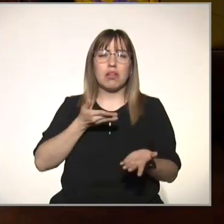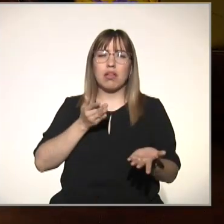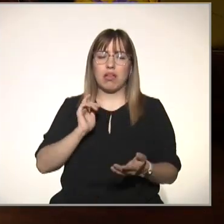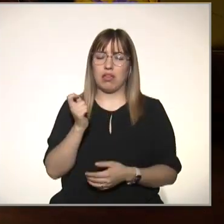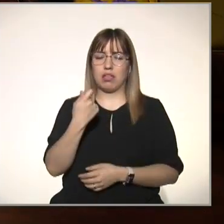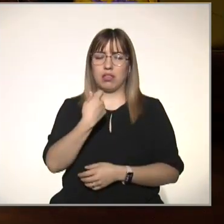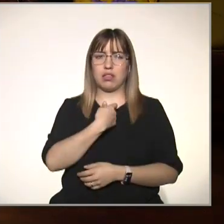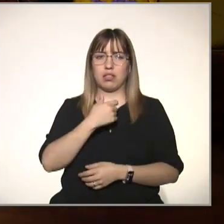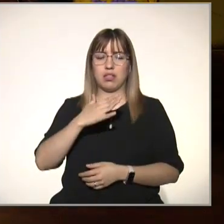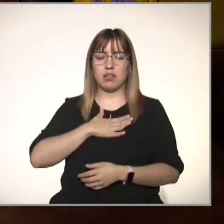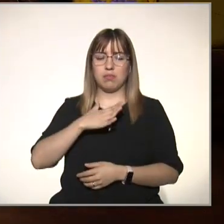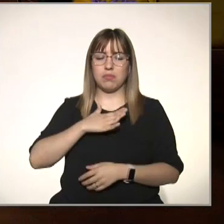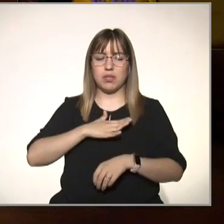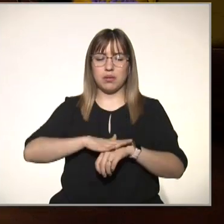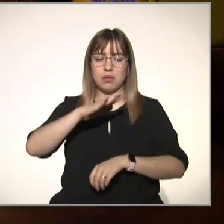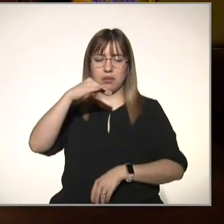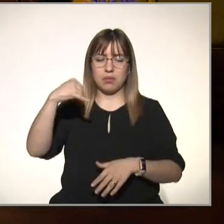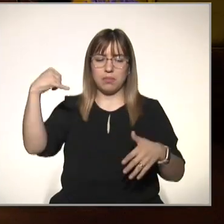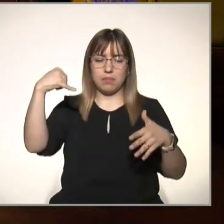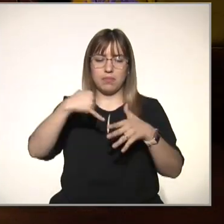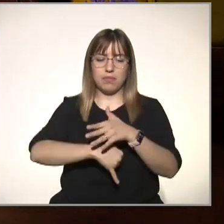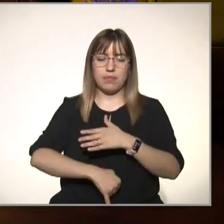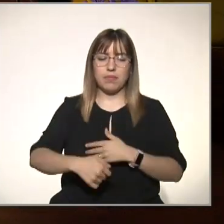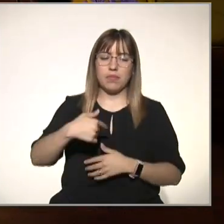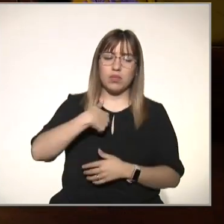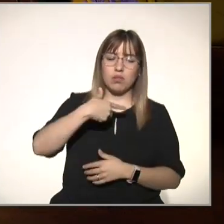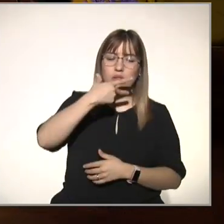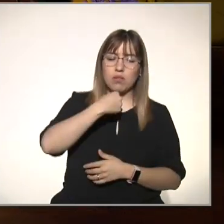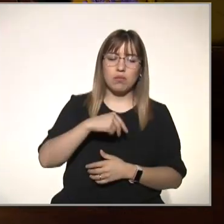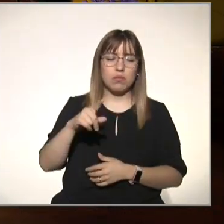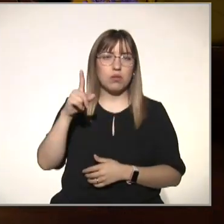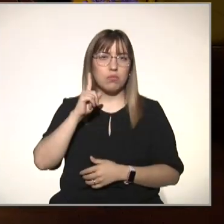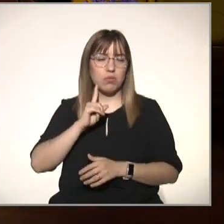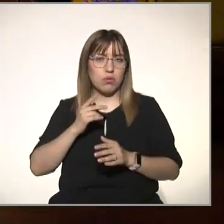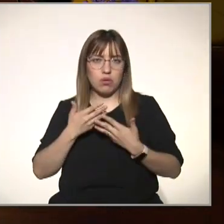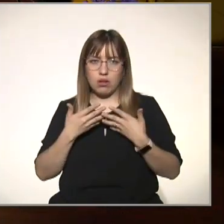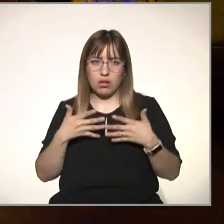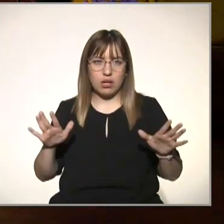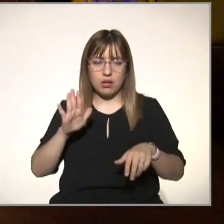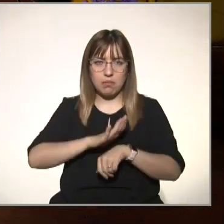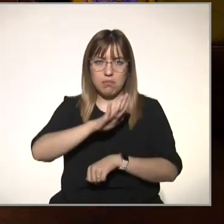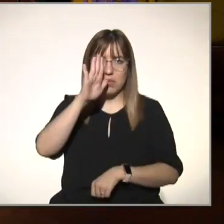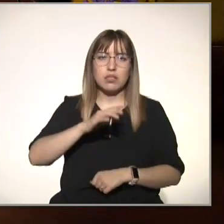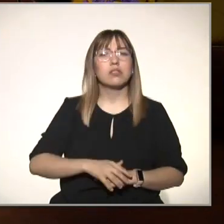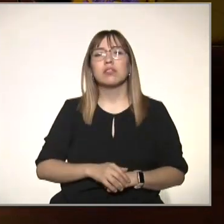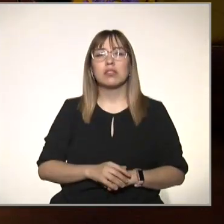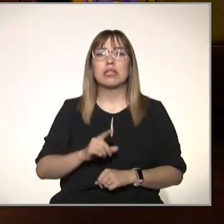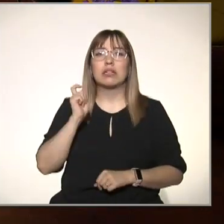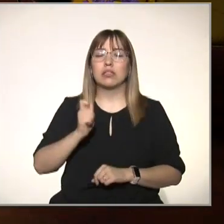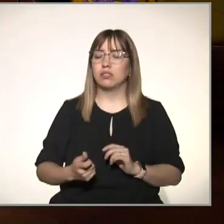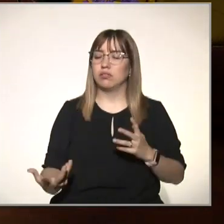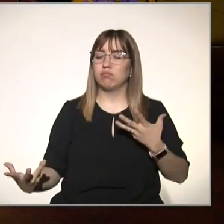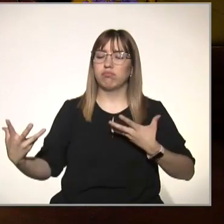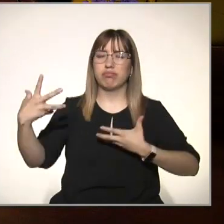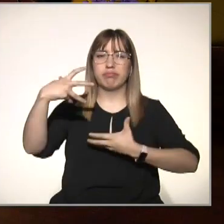Mi identidad va mucho más allá de ser hombre o ser mujer. Claro. Incluye todos mis gustos, mis preferencias, todo